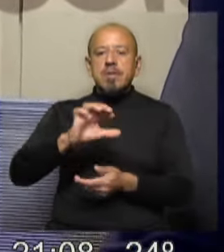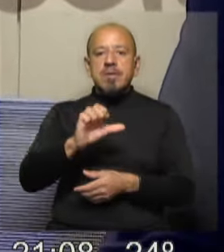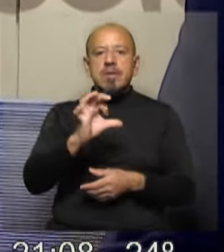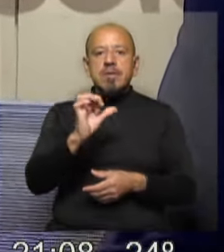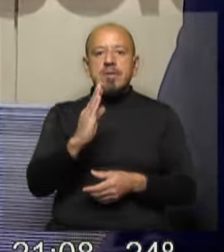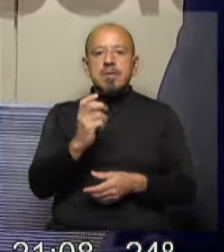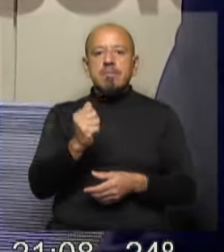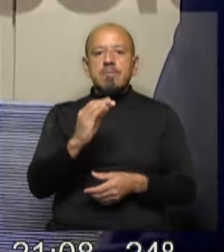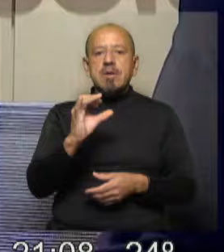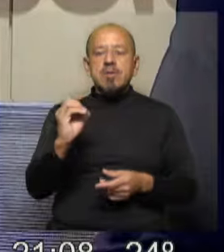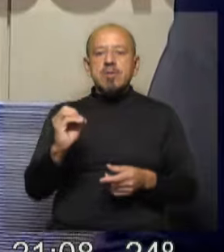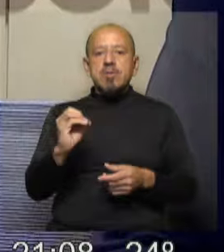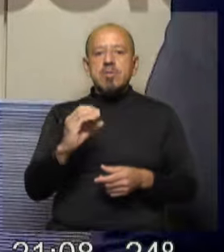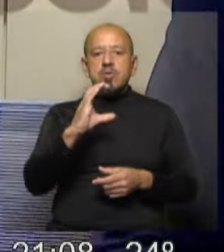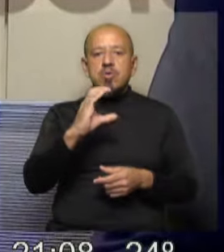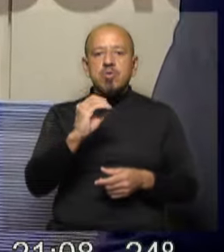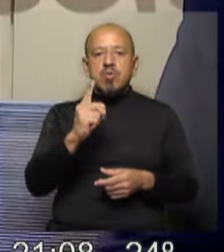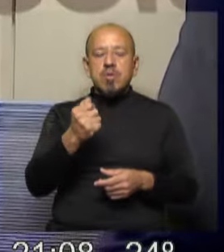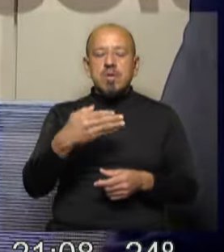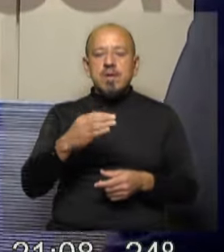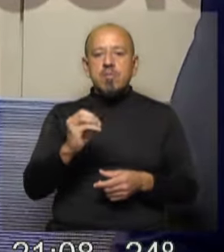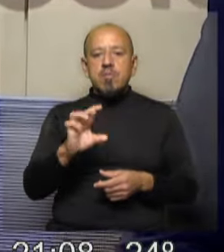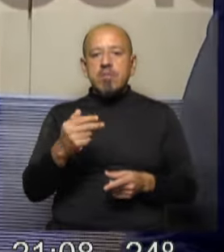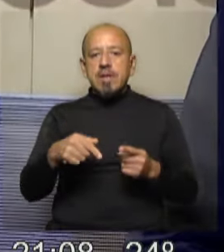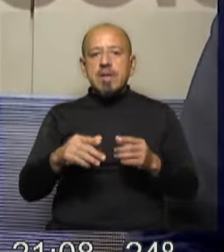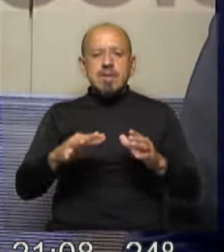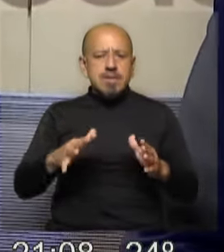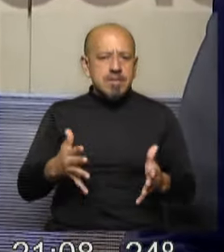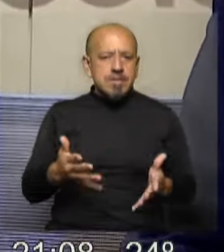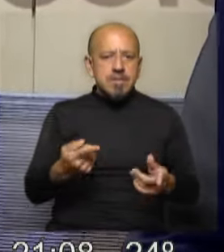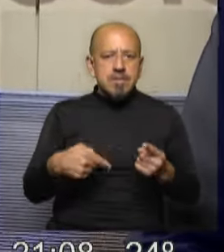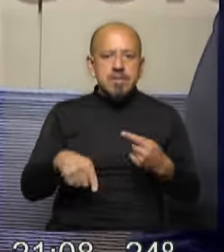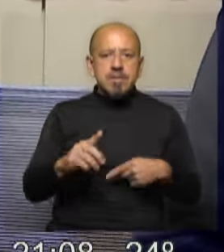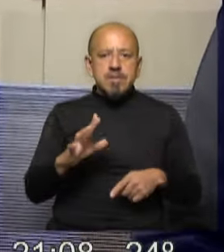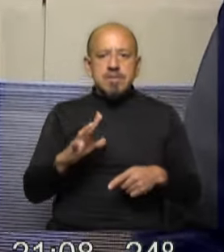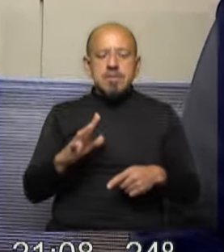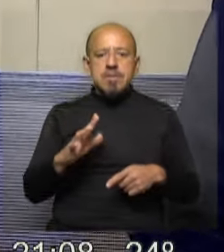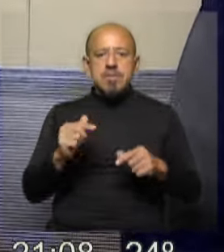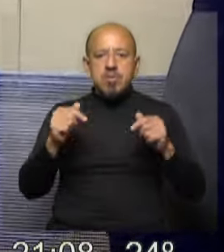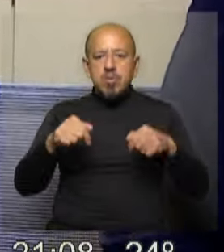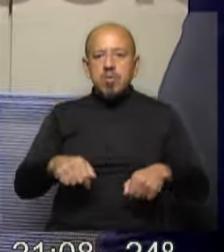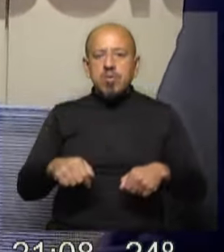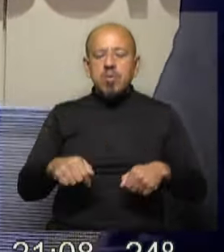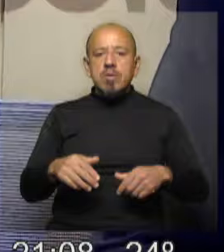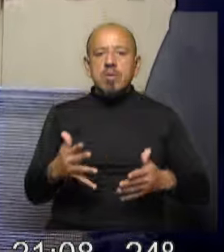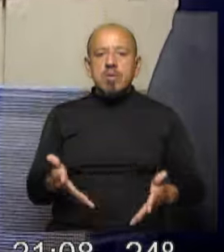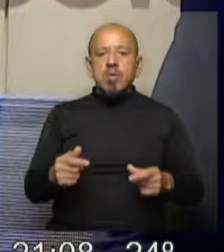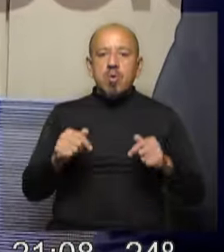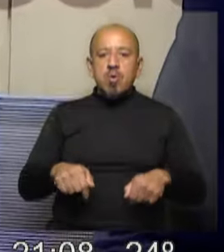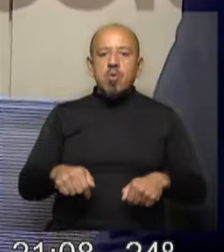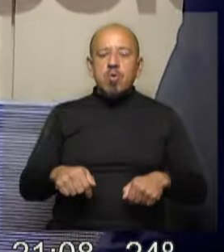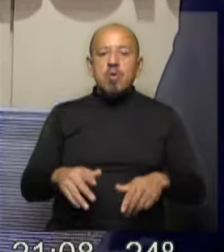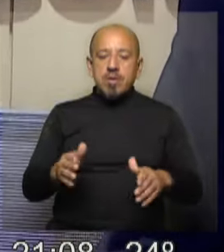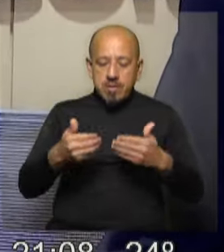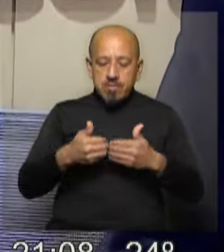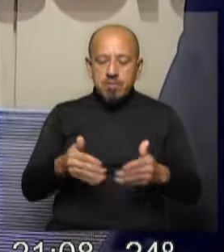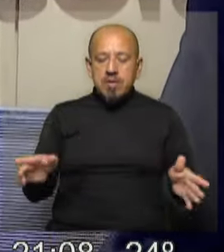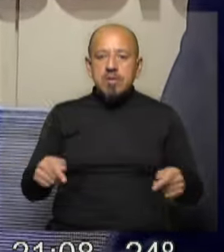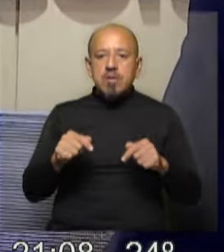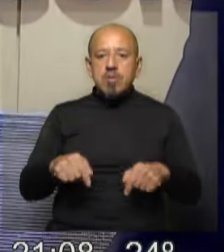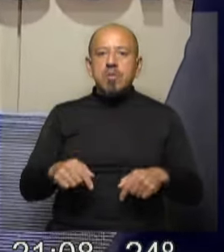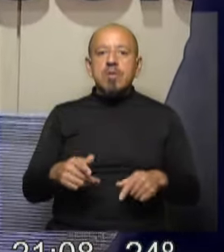Colabora, este lugar del cual se ha estado hablando hace algunos días y en el día de hoy especialmente. Especialmente porque hoy ha sido su